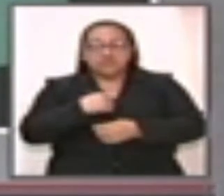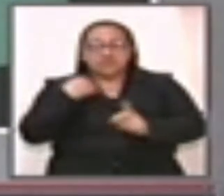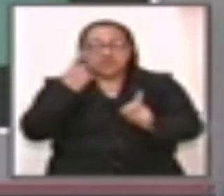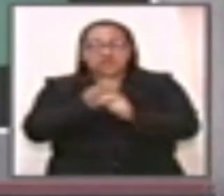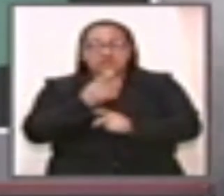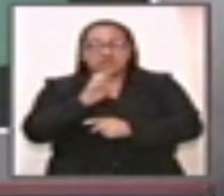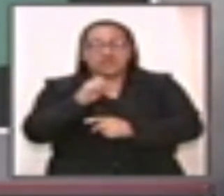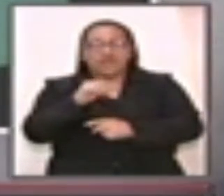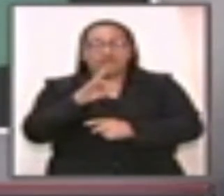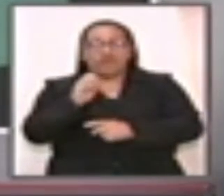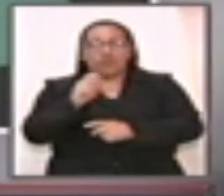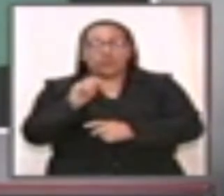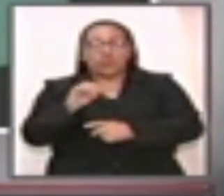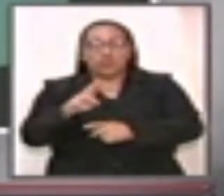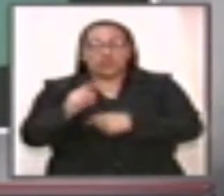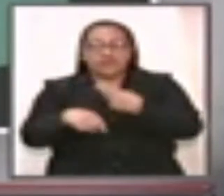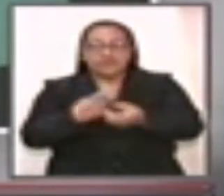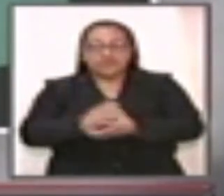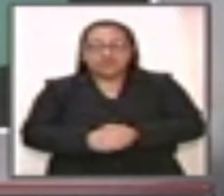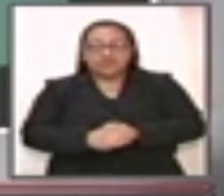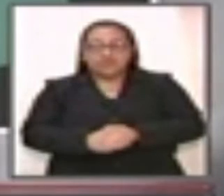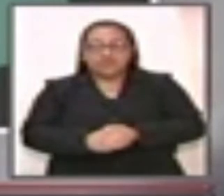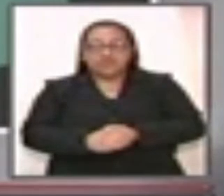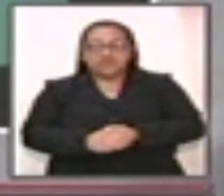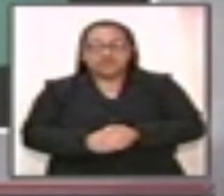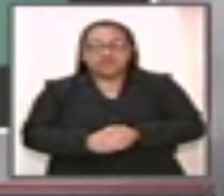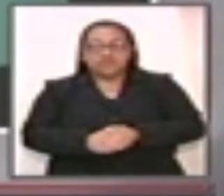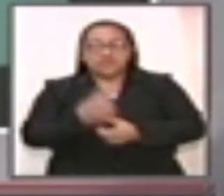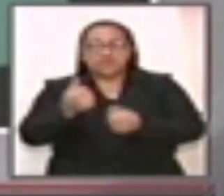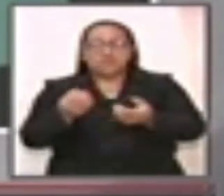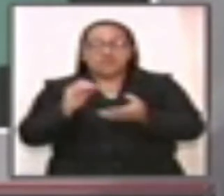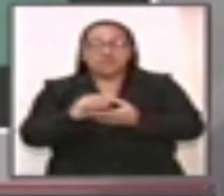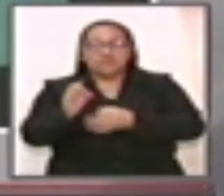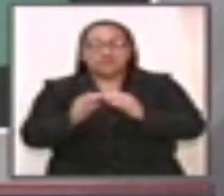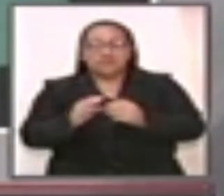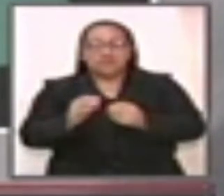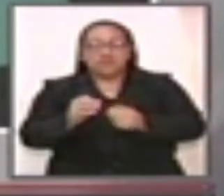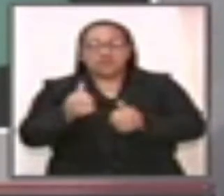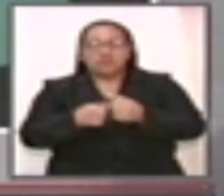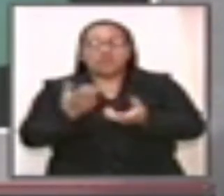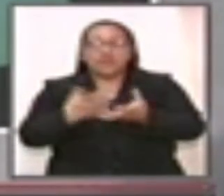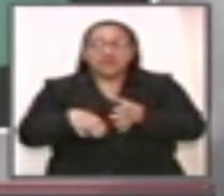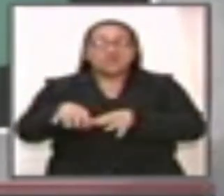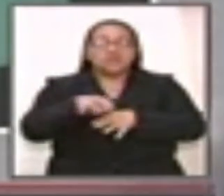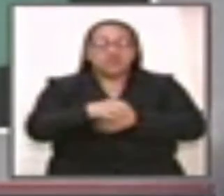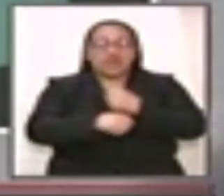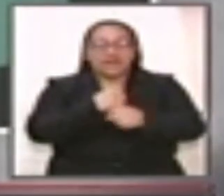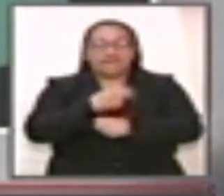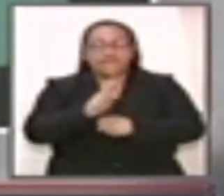hacia CENFOTUR. En la siguiente, por favor. ¿Cuál es la asignación presupuestaria y cuál va a ser la distribución durante el